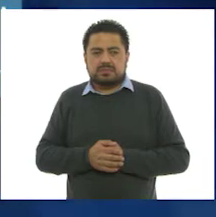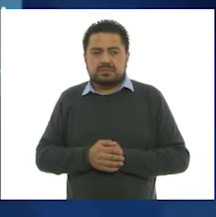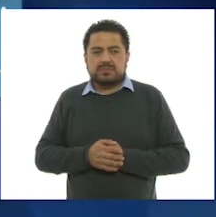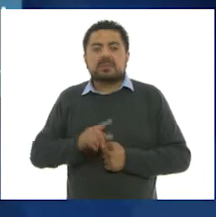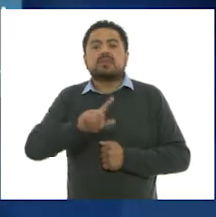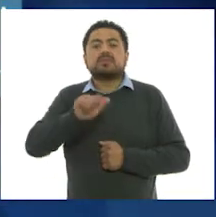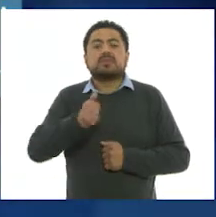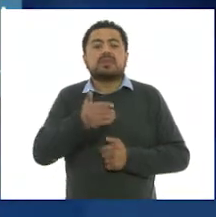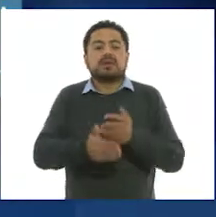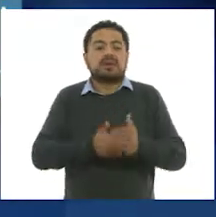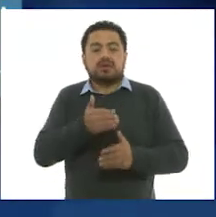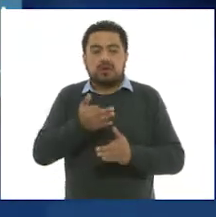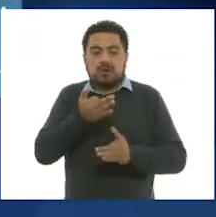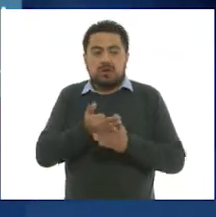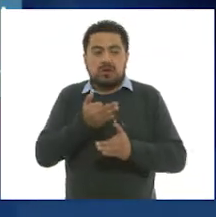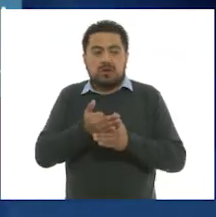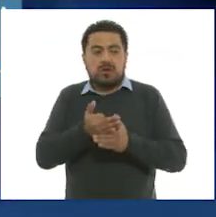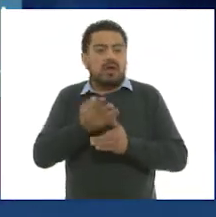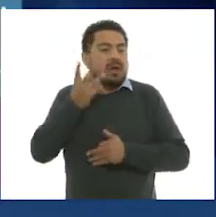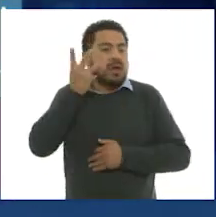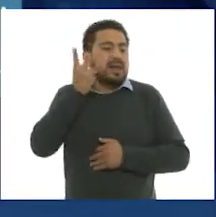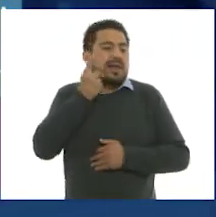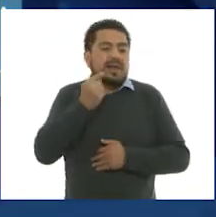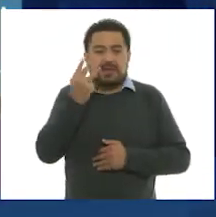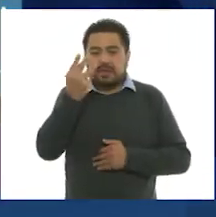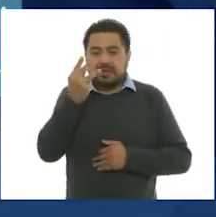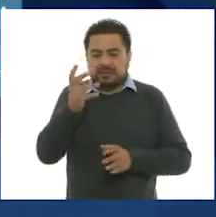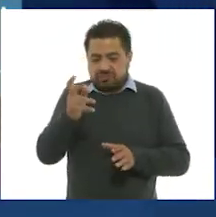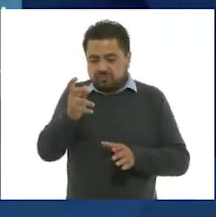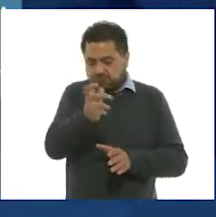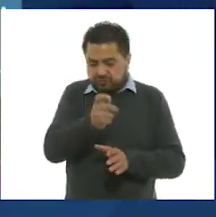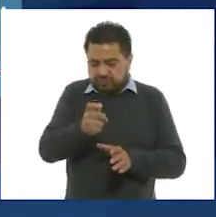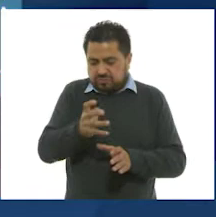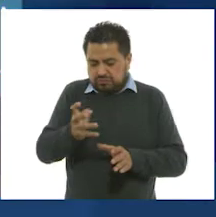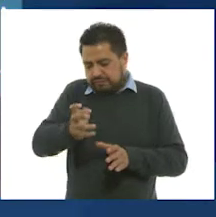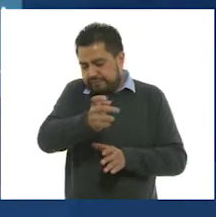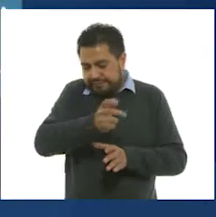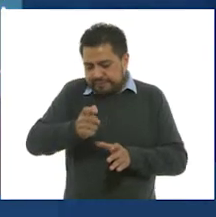paso es echar 3 limones a la jarra.